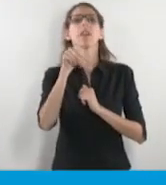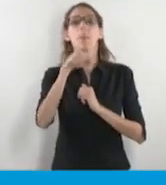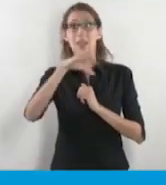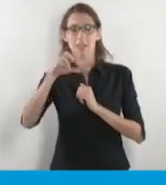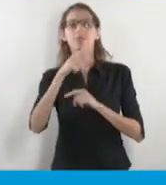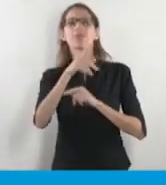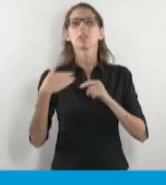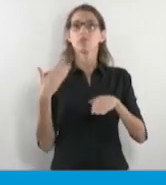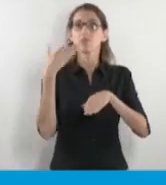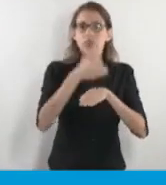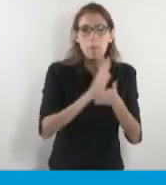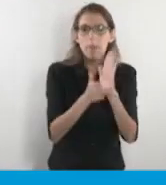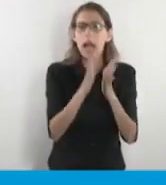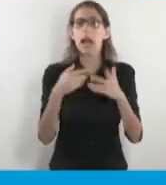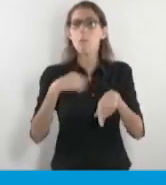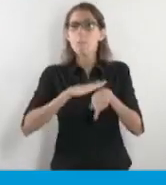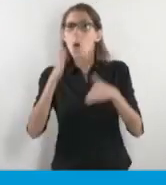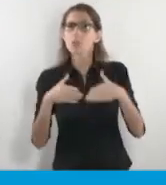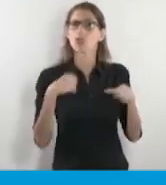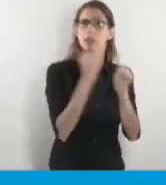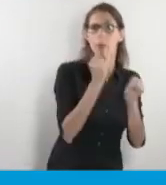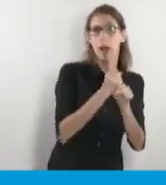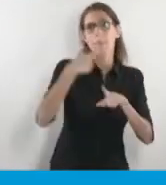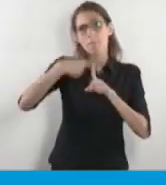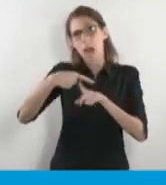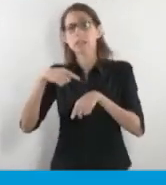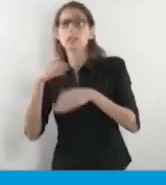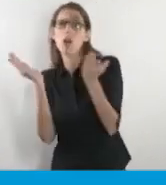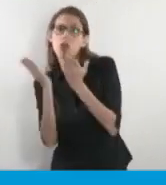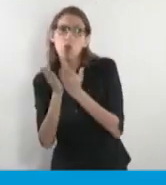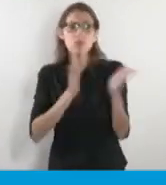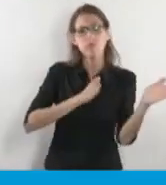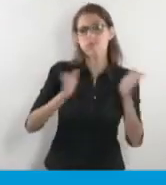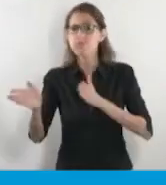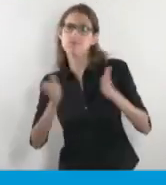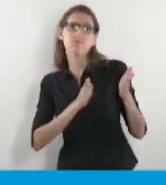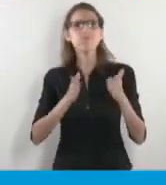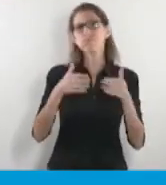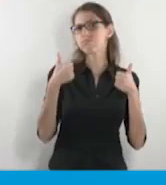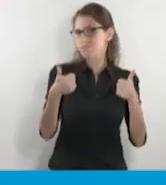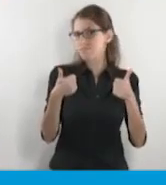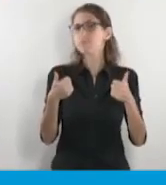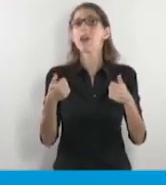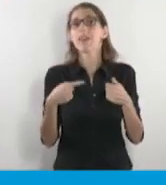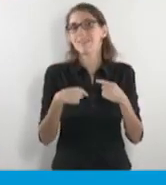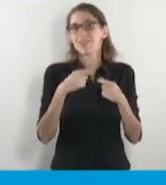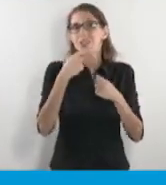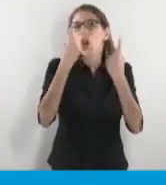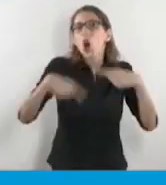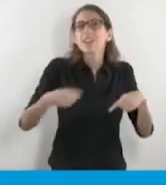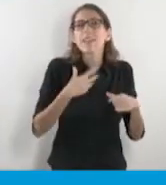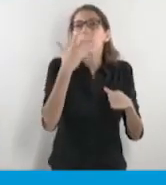estudiaba así que también era una buena una se conjugaban varios mundos la docencia que me gustaba mucho